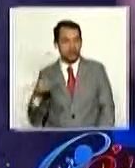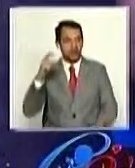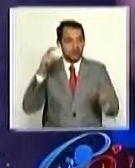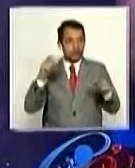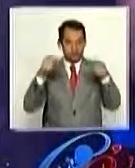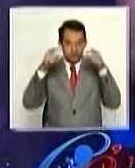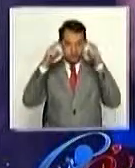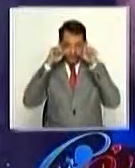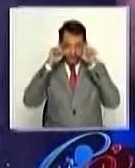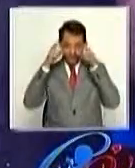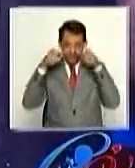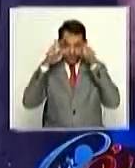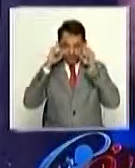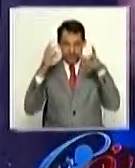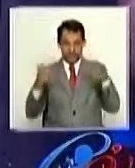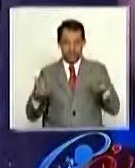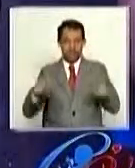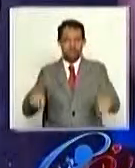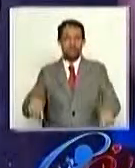iba a llevar para la moto.